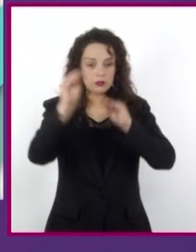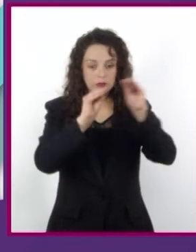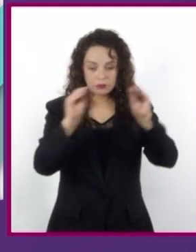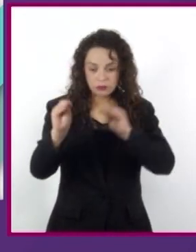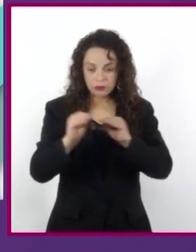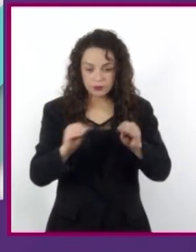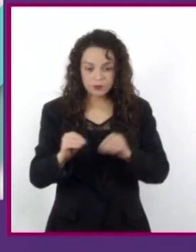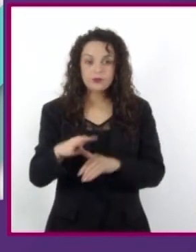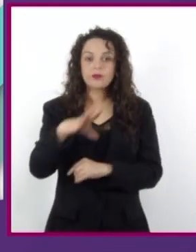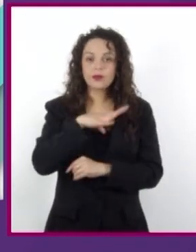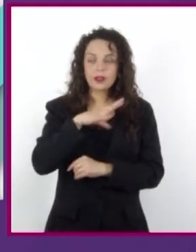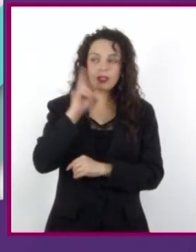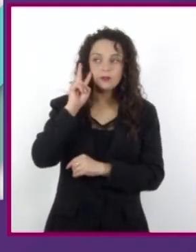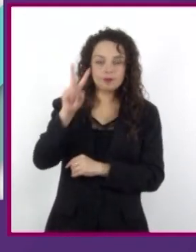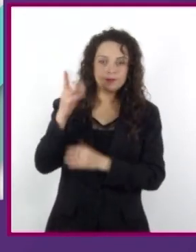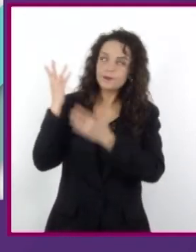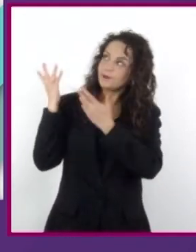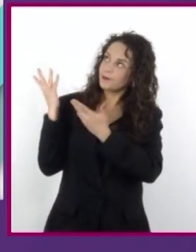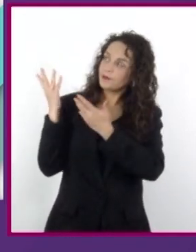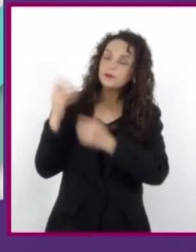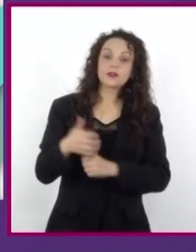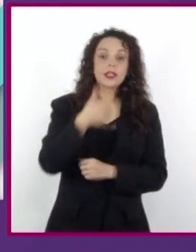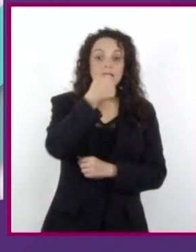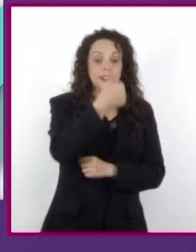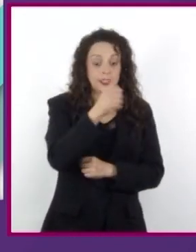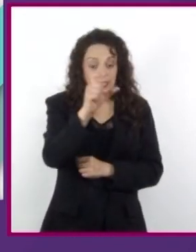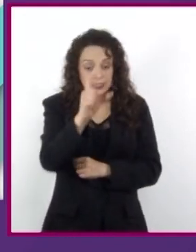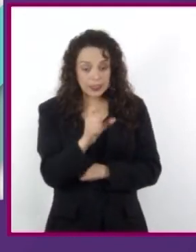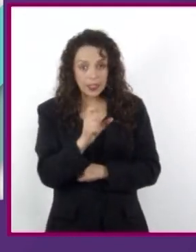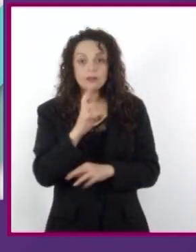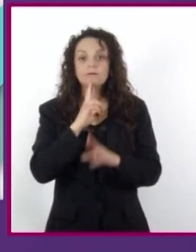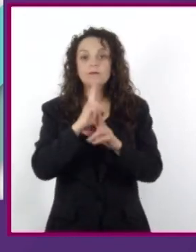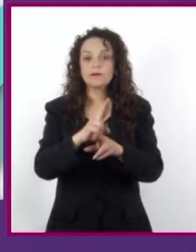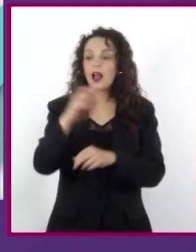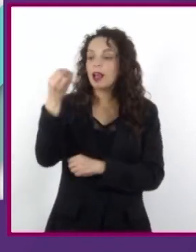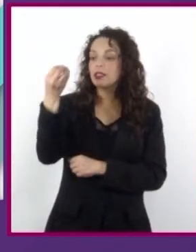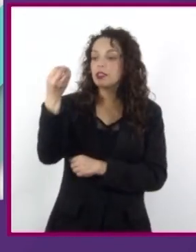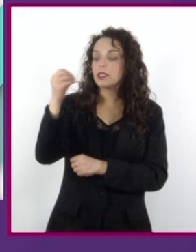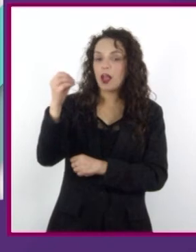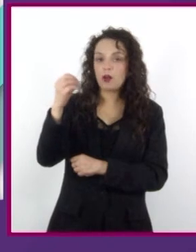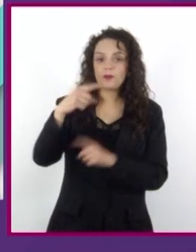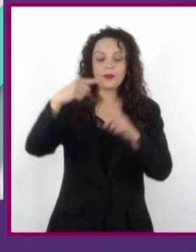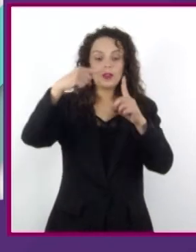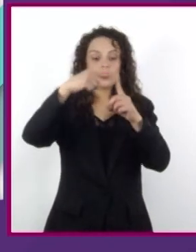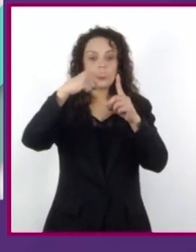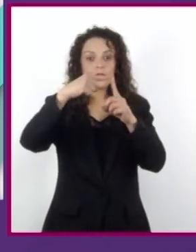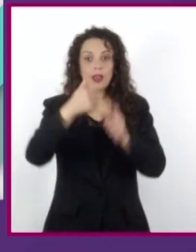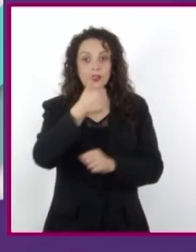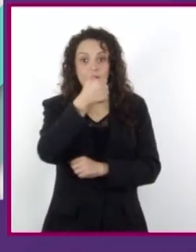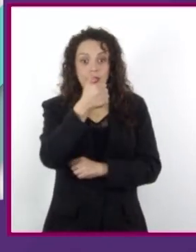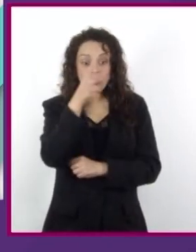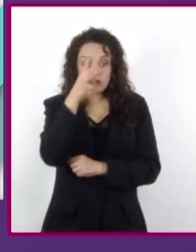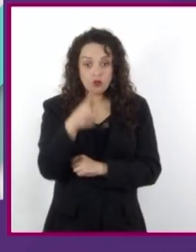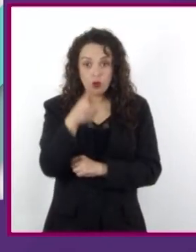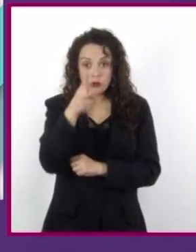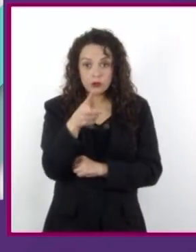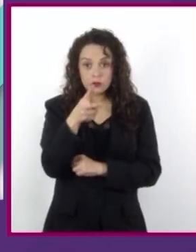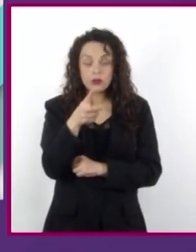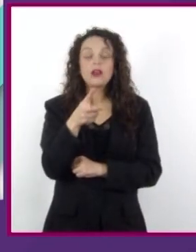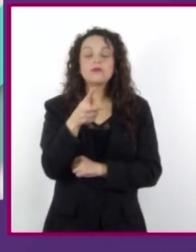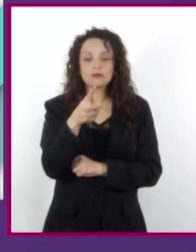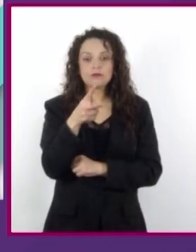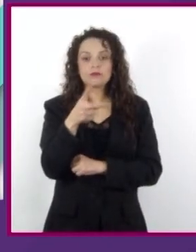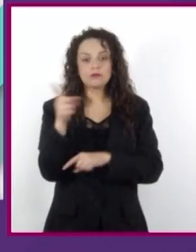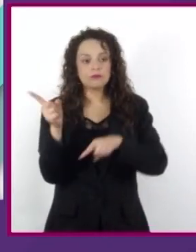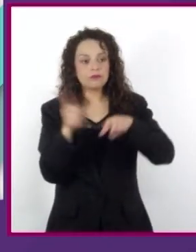en 6x es igual a 0. Se divide entre 6 ambos miembros, eliminando los